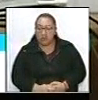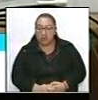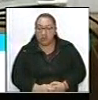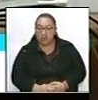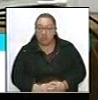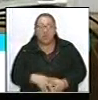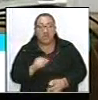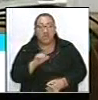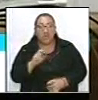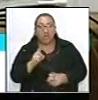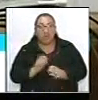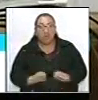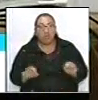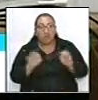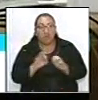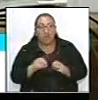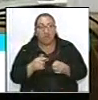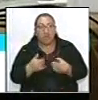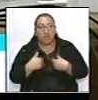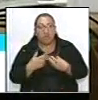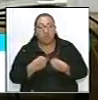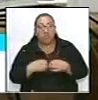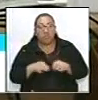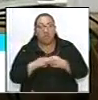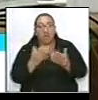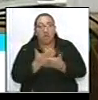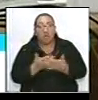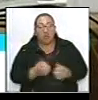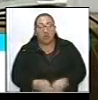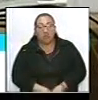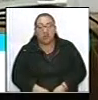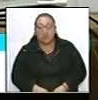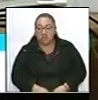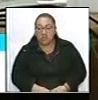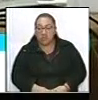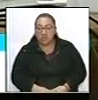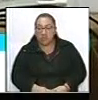Debemos tener en cuenta también otros aspectos como